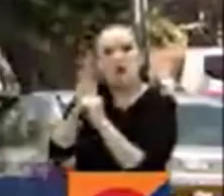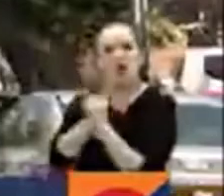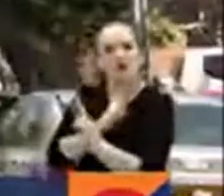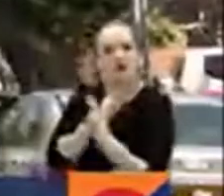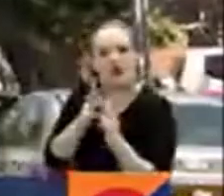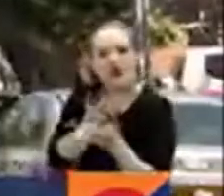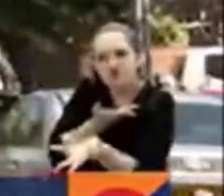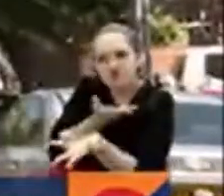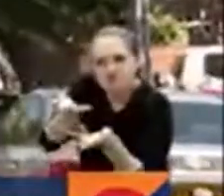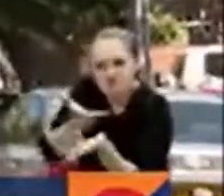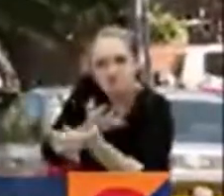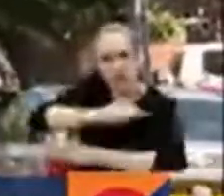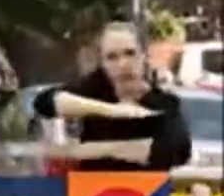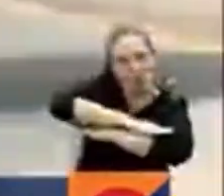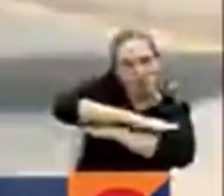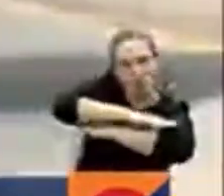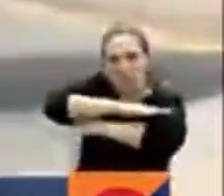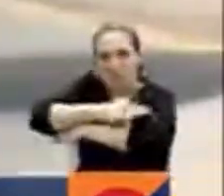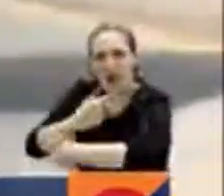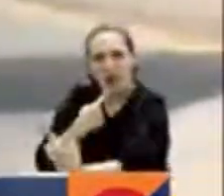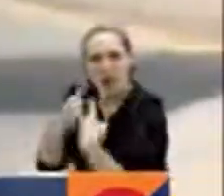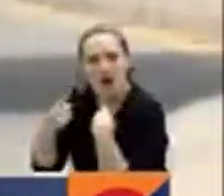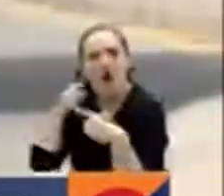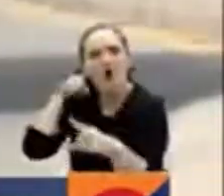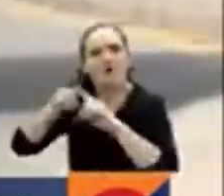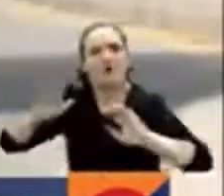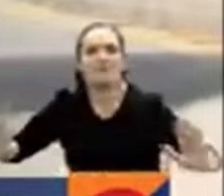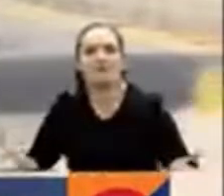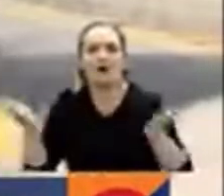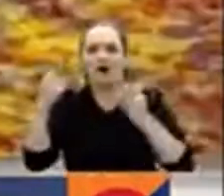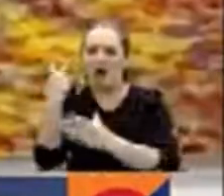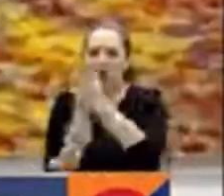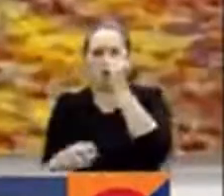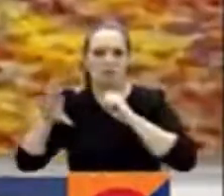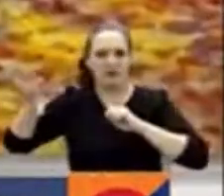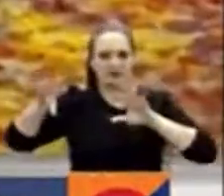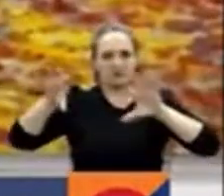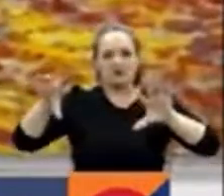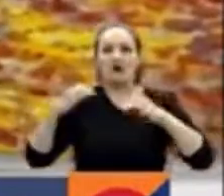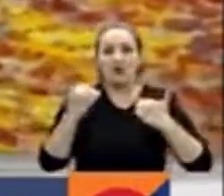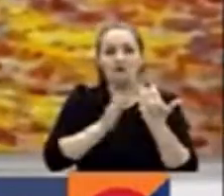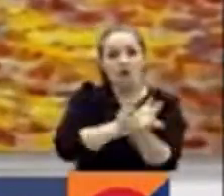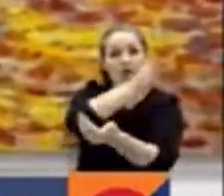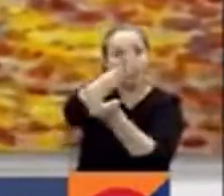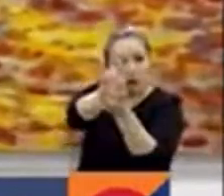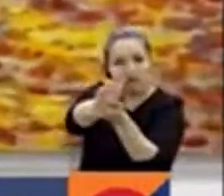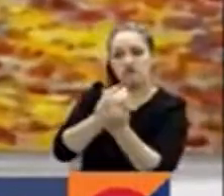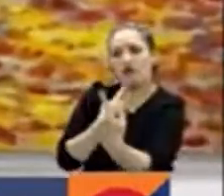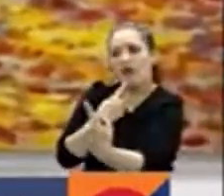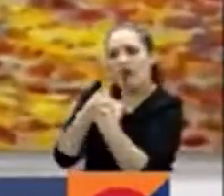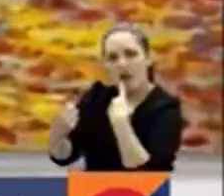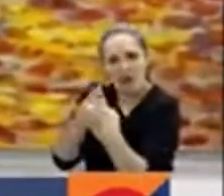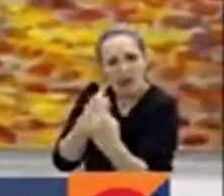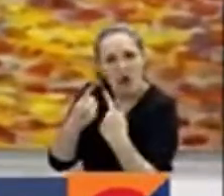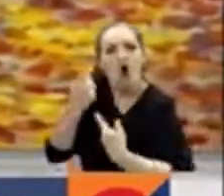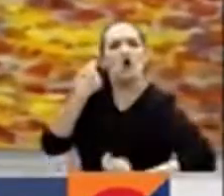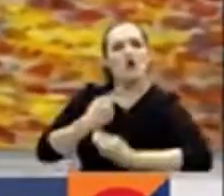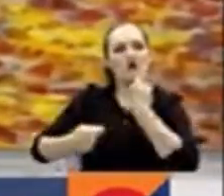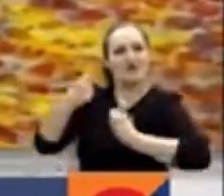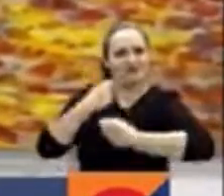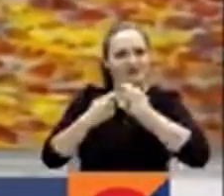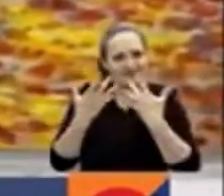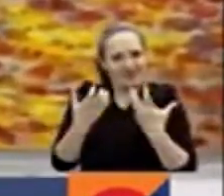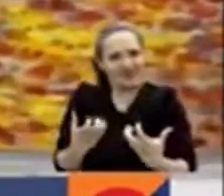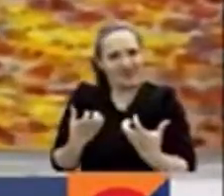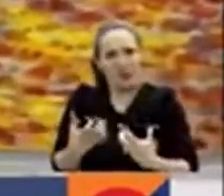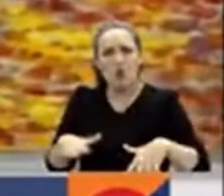relaciones diplomáticas como otros temas que benefician a ambos países. Vamos a ir allá a restablecer también el comercio, que se